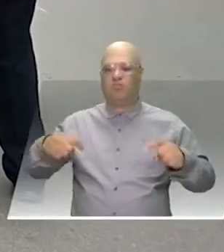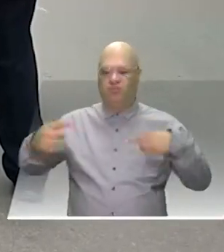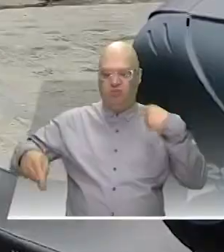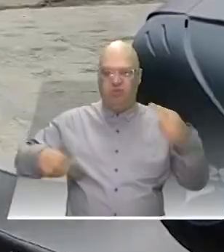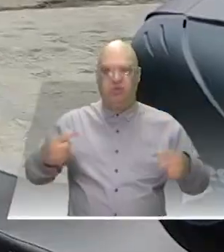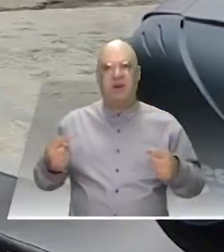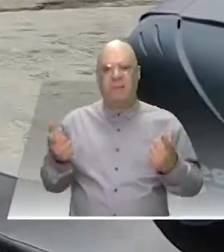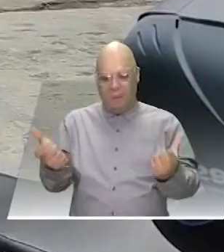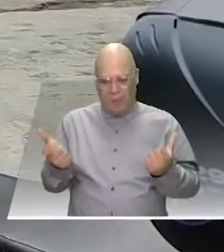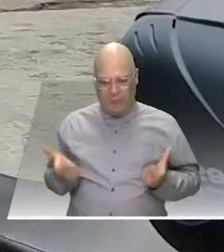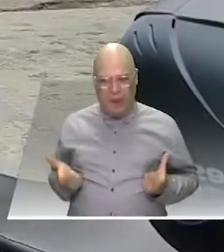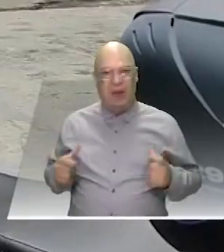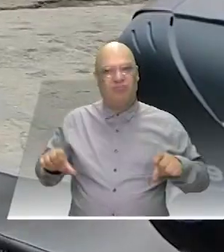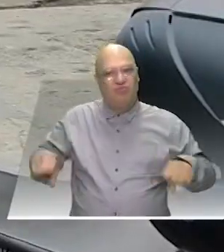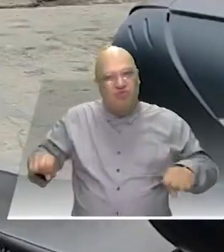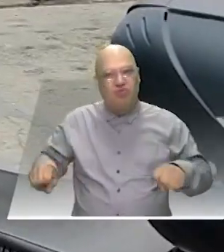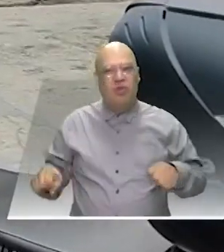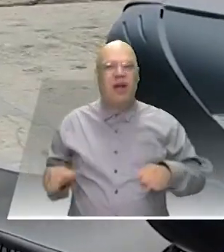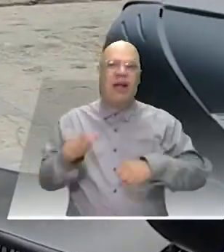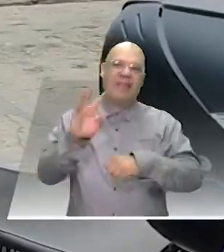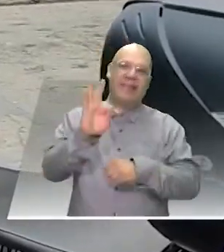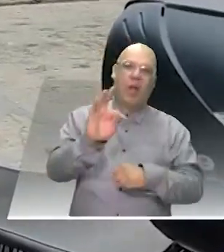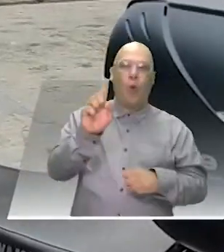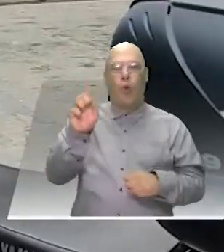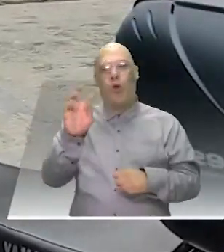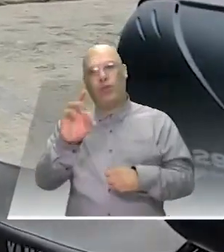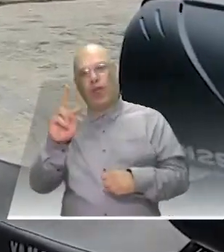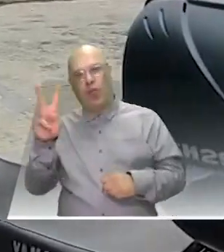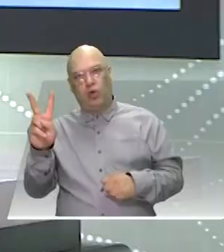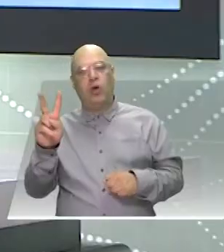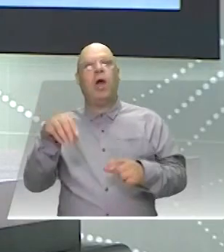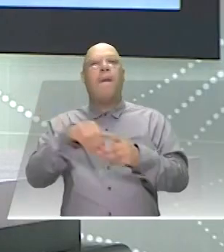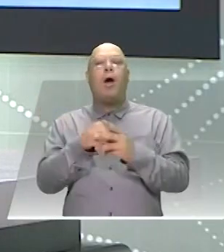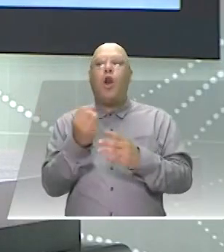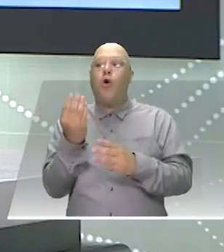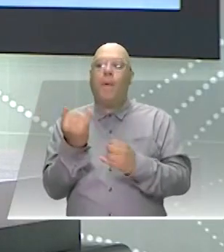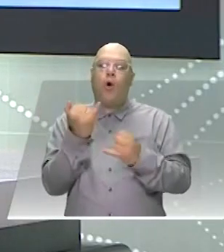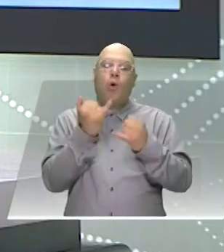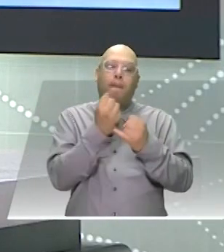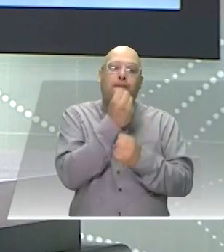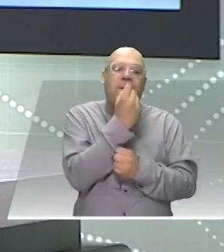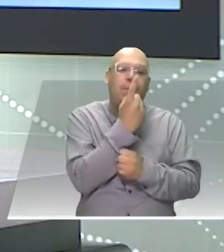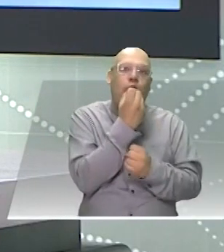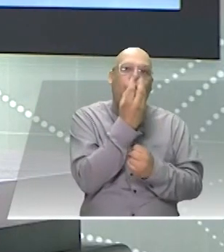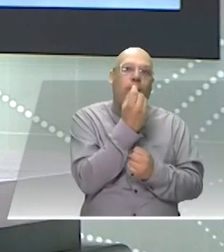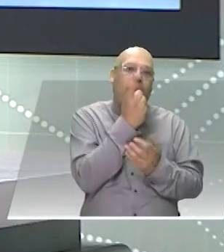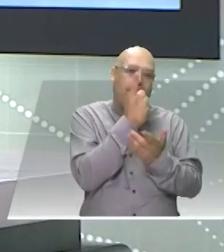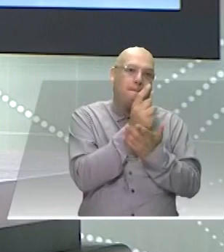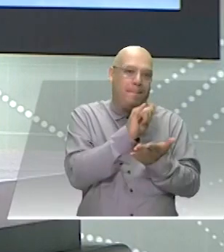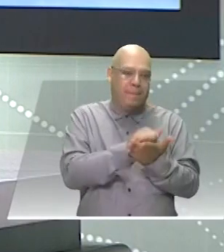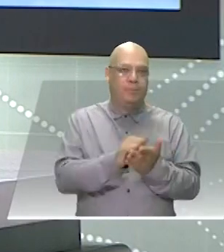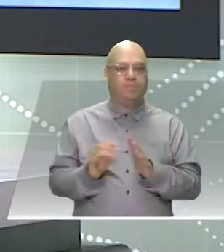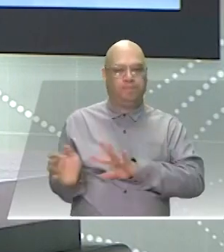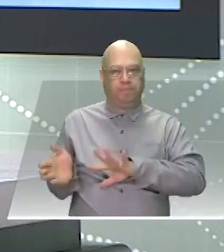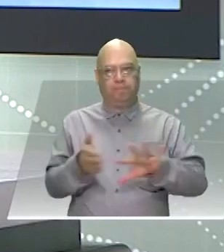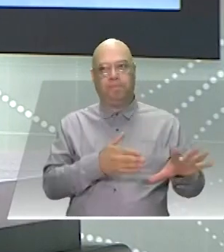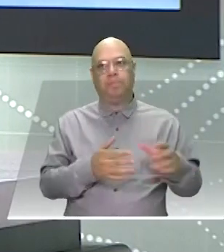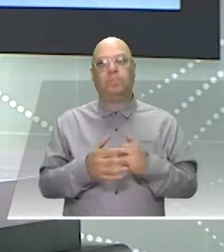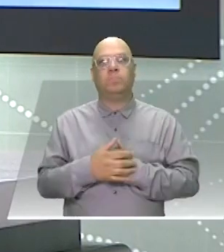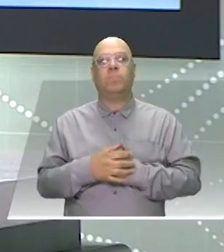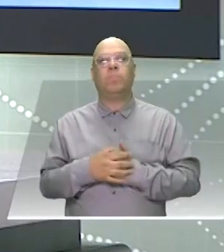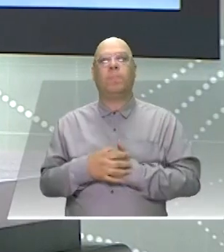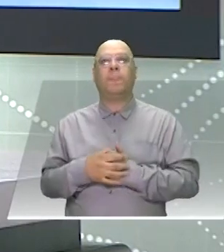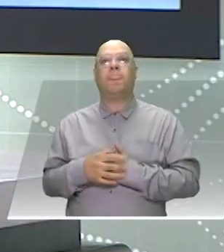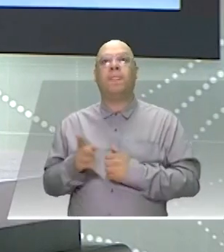y ciclomotores de 2 y 4 tiempos Aplica con el primer número de la placa seguimos con este tema Ahora les contamos que uno de los elementos que